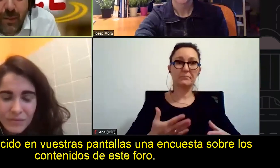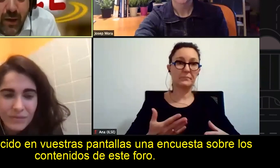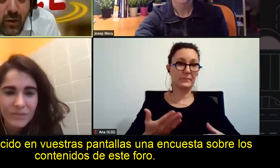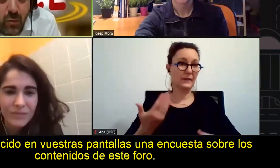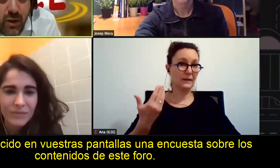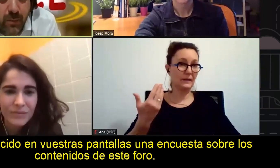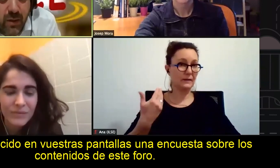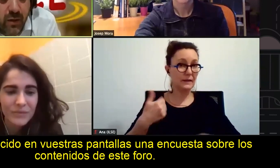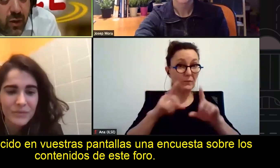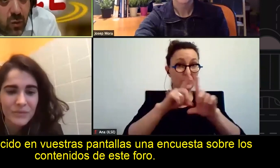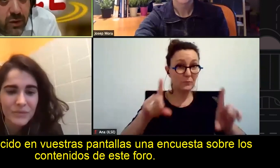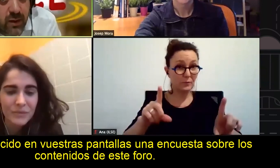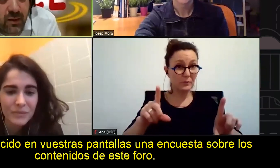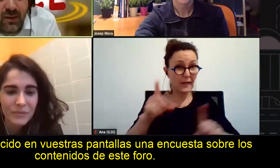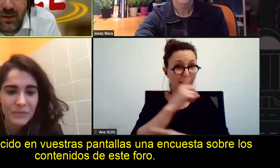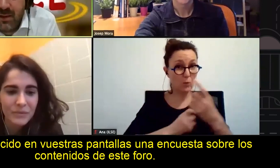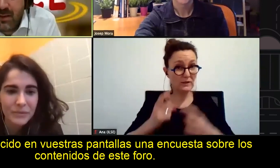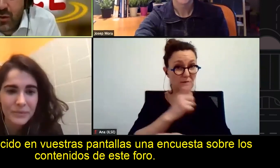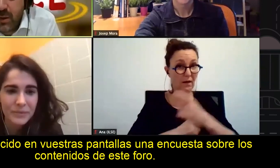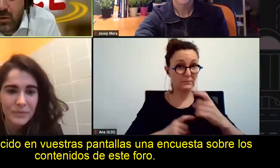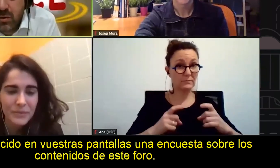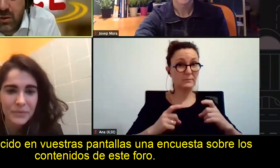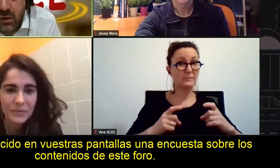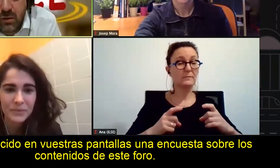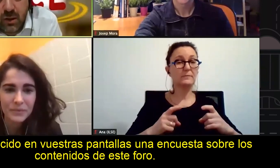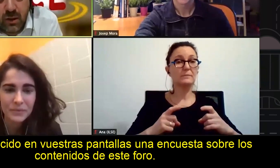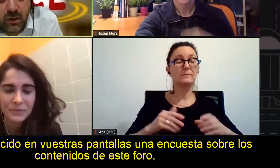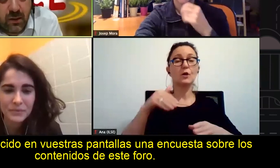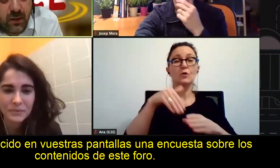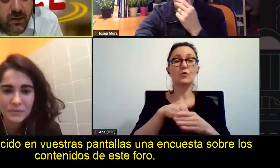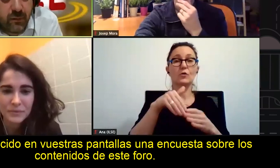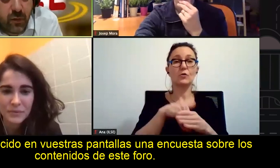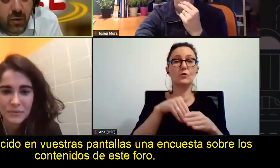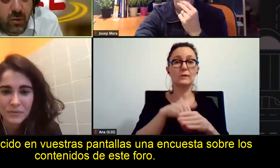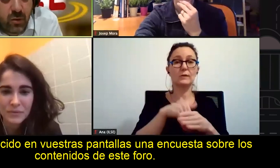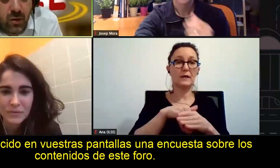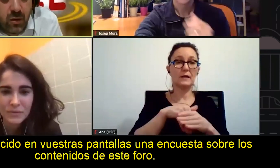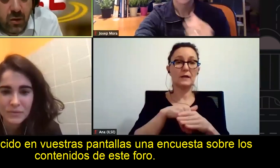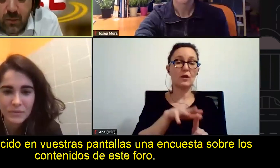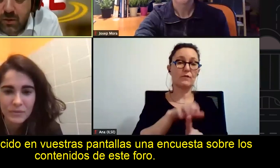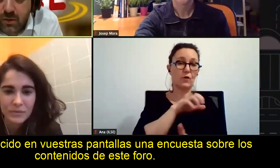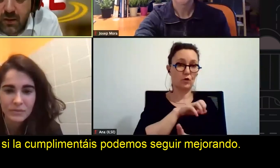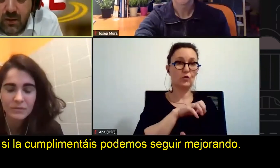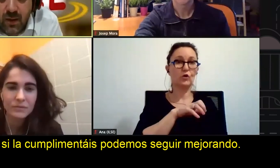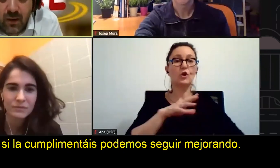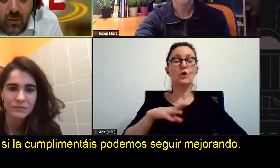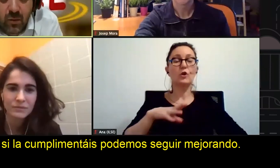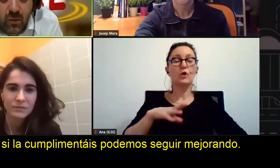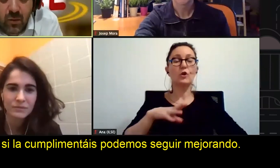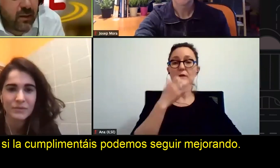habrá aparecido en vuestras pantallas una encuesta sobre los contenidos de este foro. Por favor, si